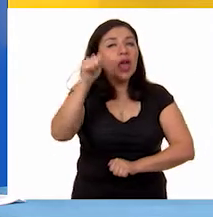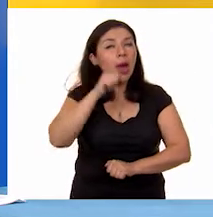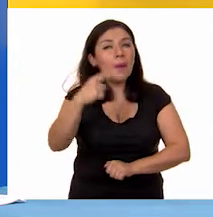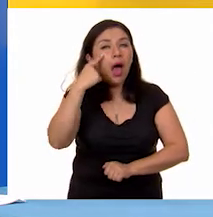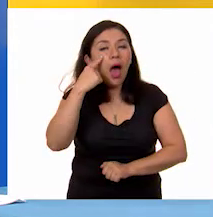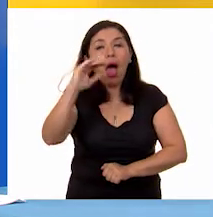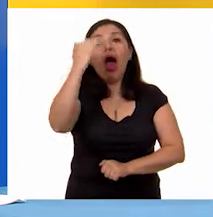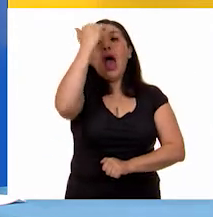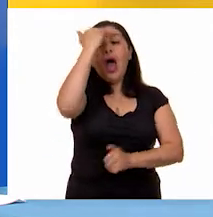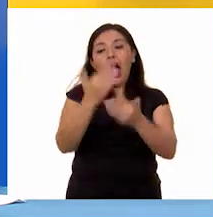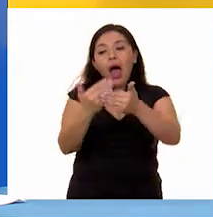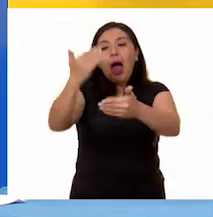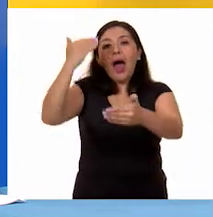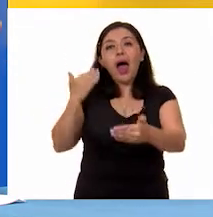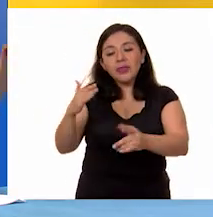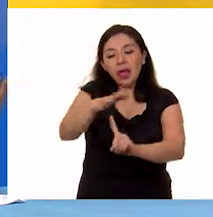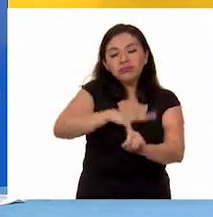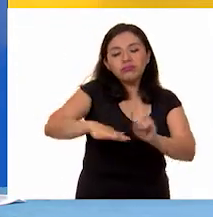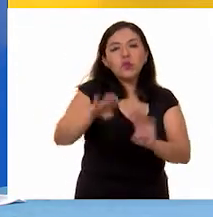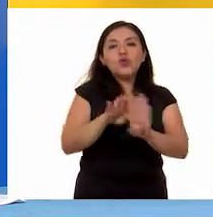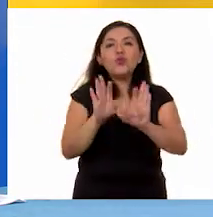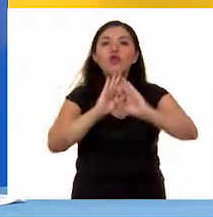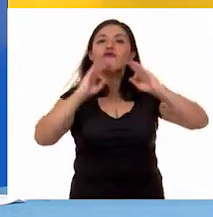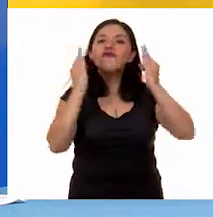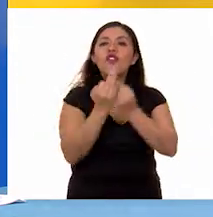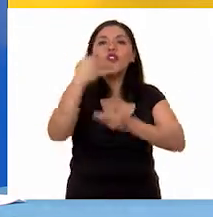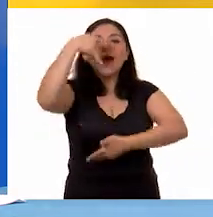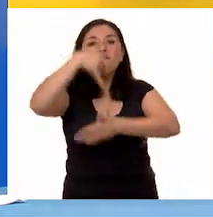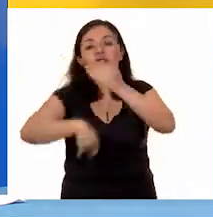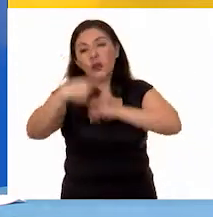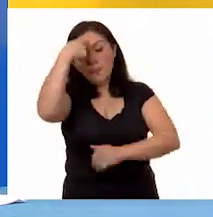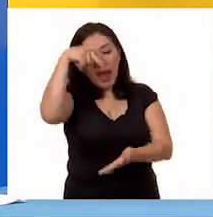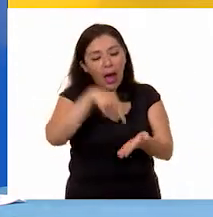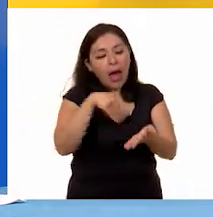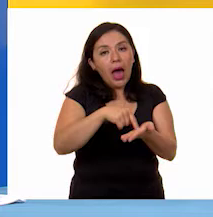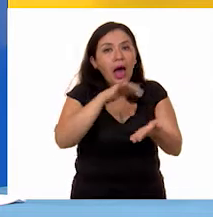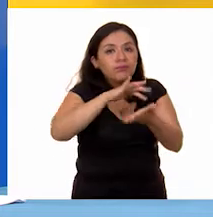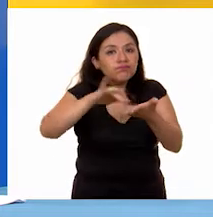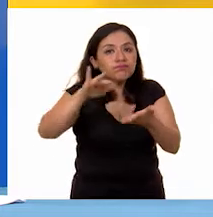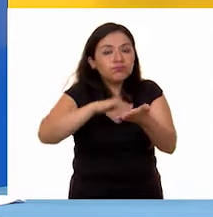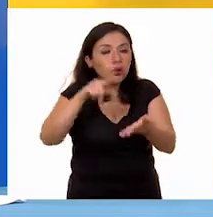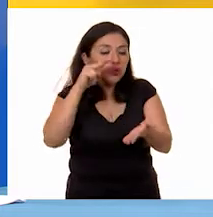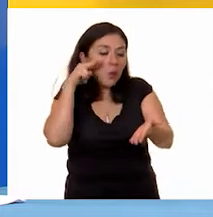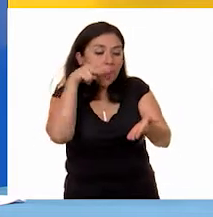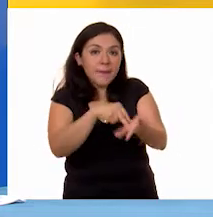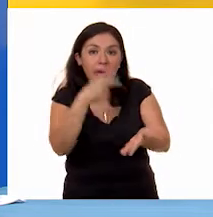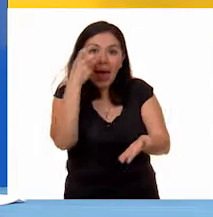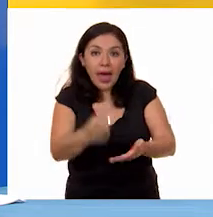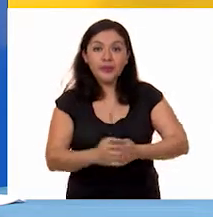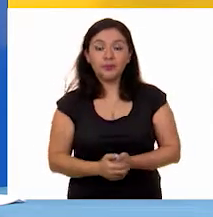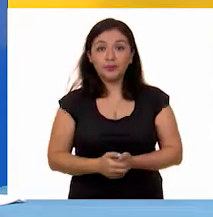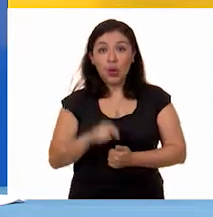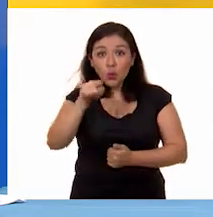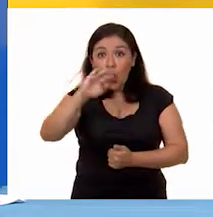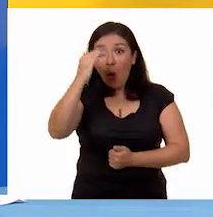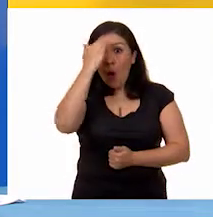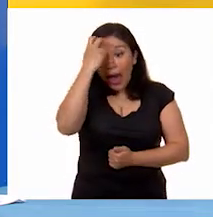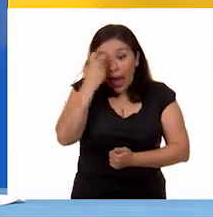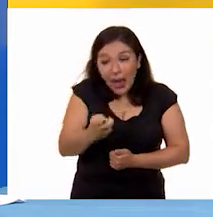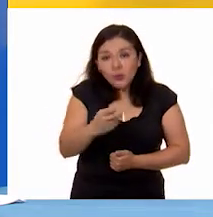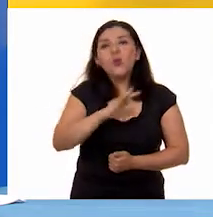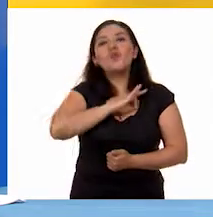el conocimiento en torno a la forma y el fondo del tipo de texto que se está observando. Pues este conocimiento